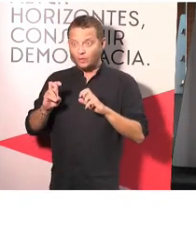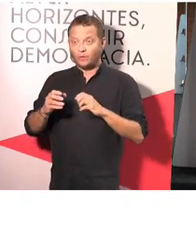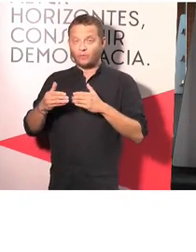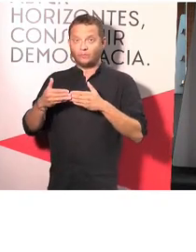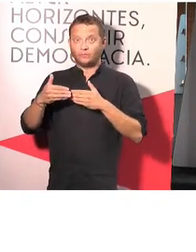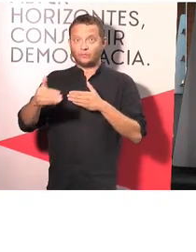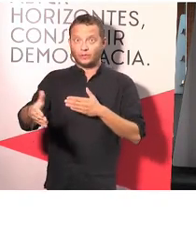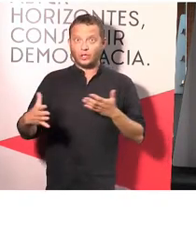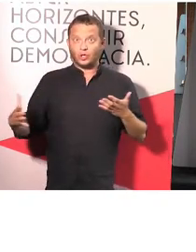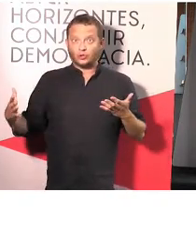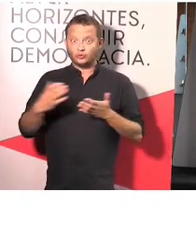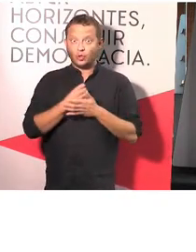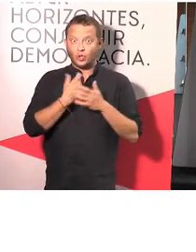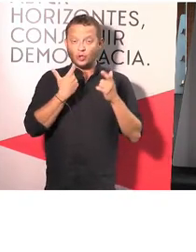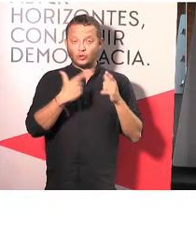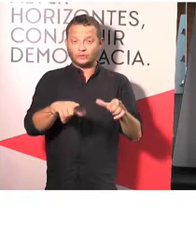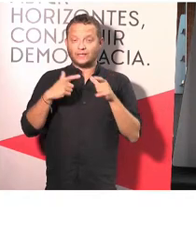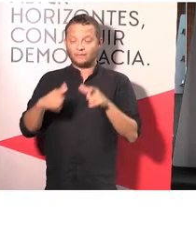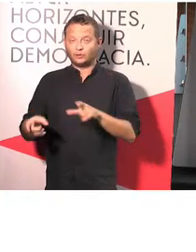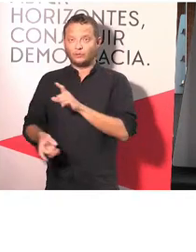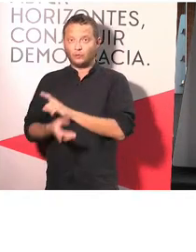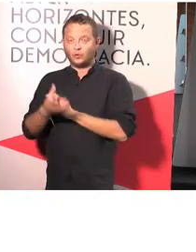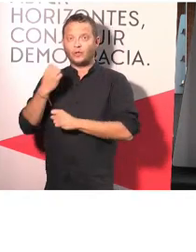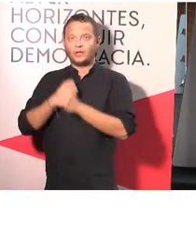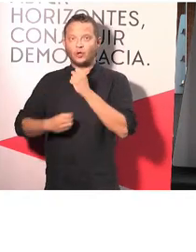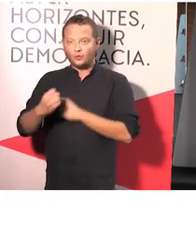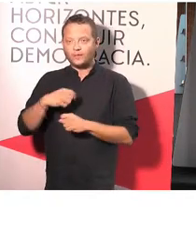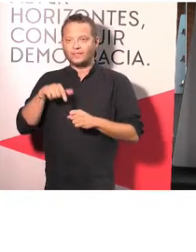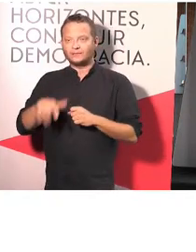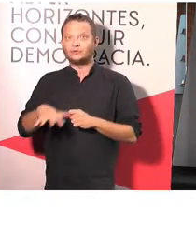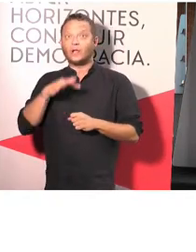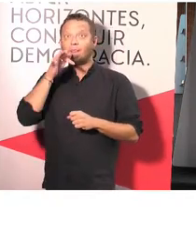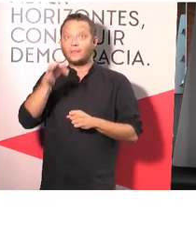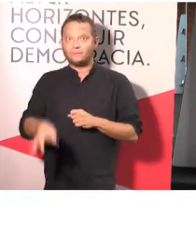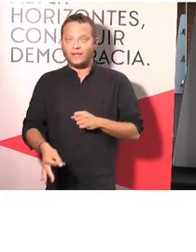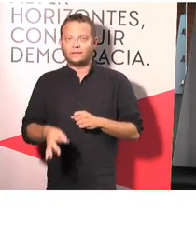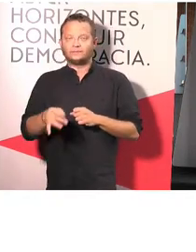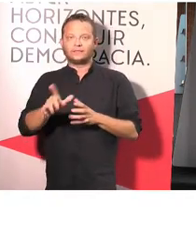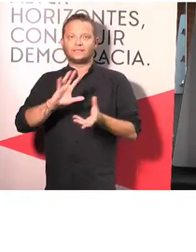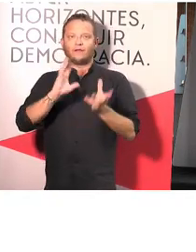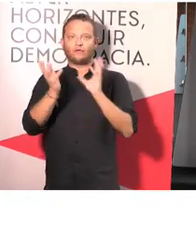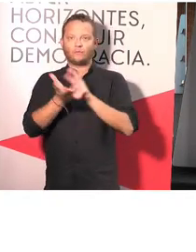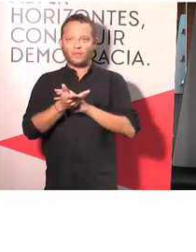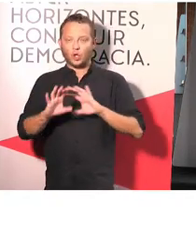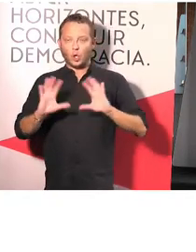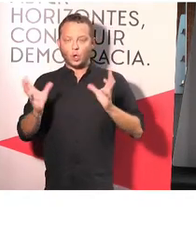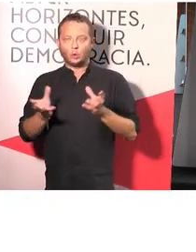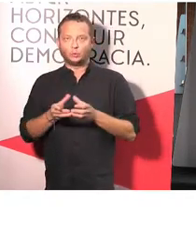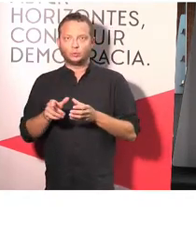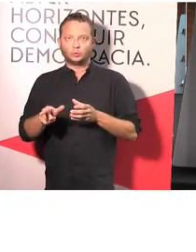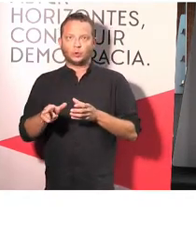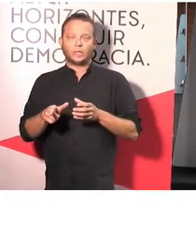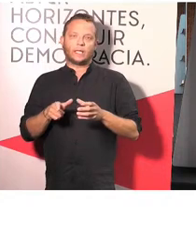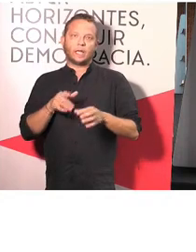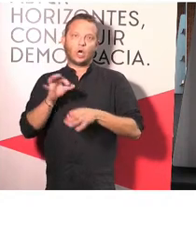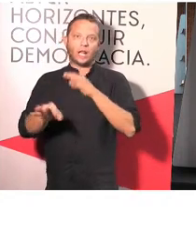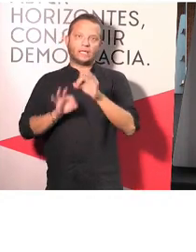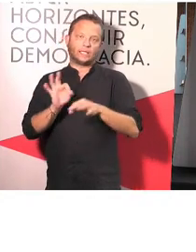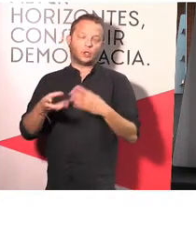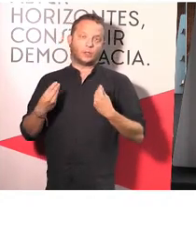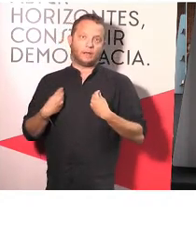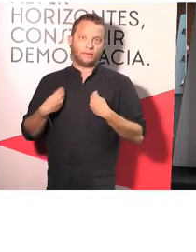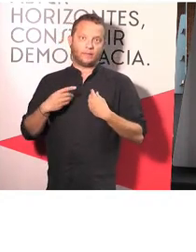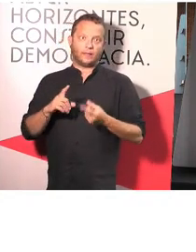derrumpirá todos los ámbitos de producción económica, y esto además tendrá una transformación del conjunto de la organización de la vida,